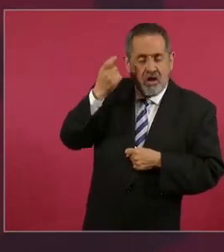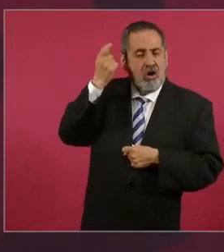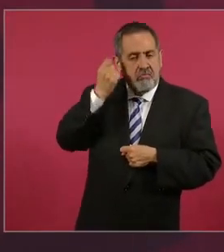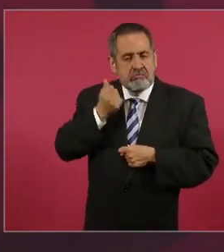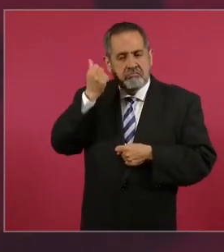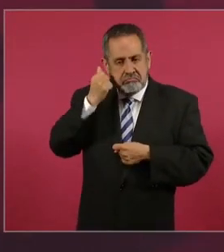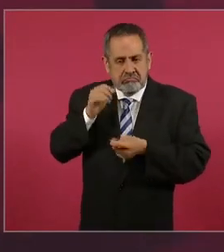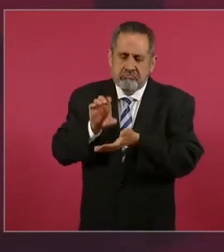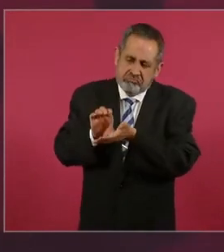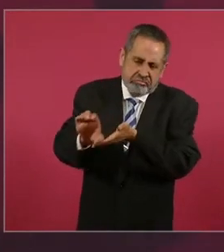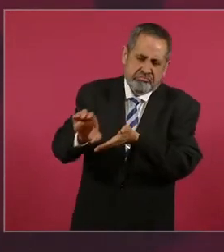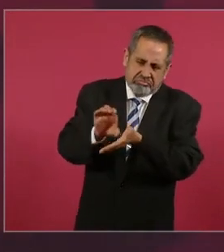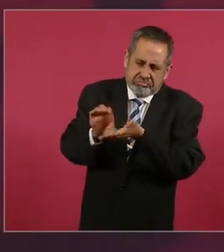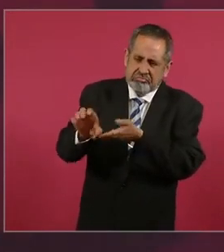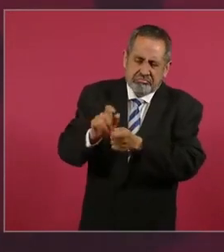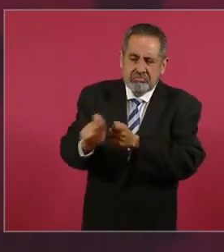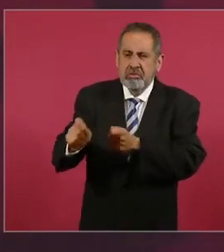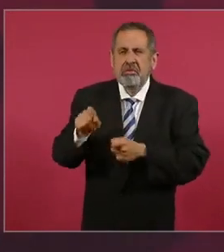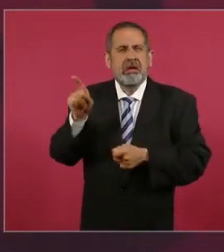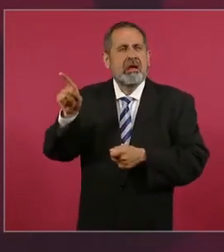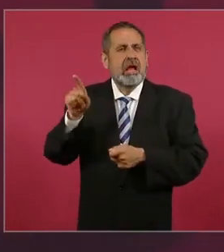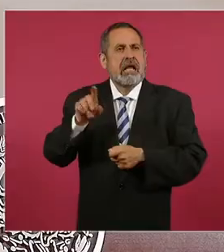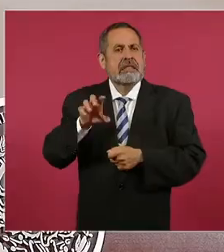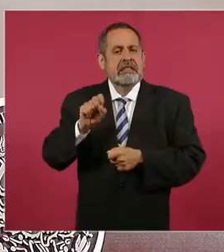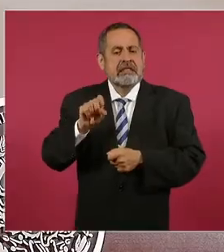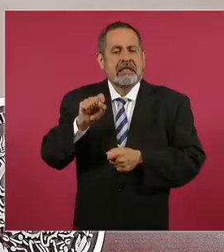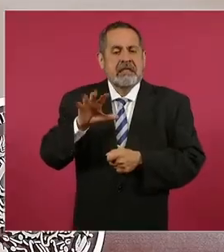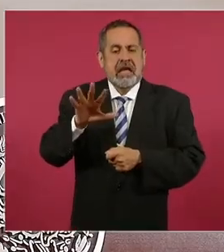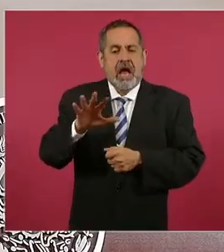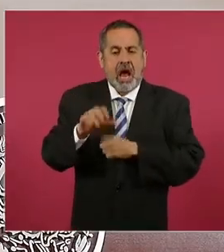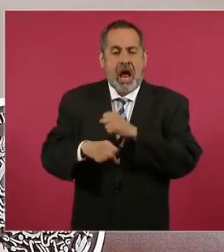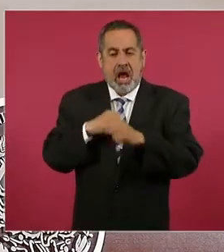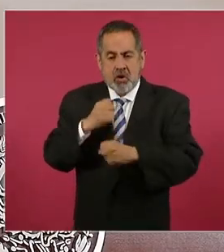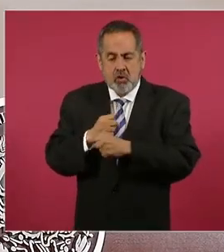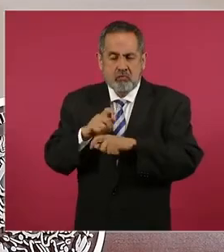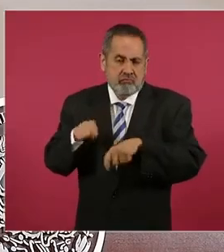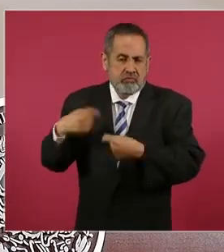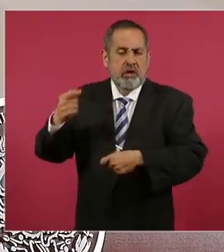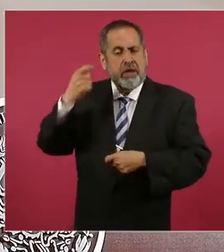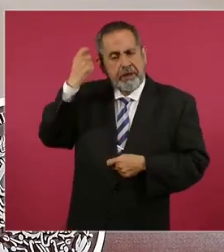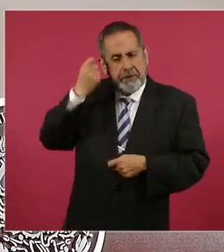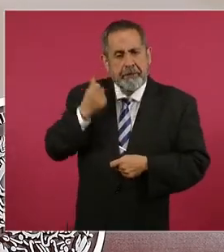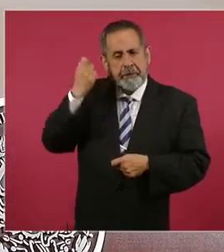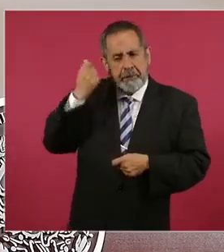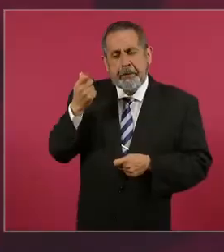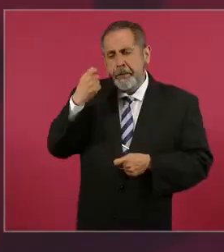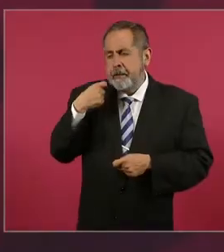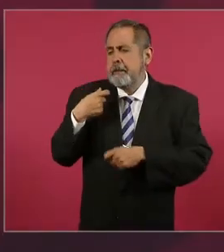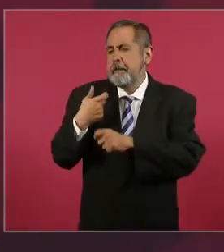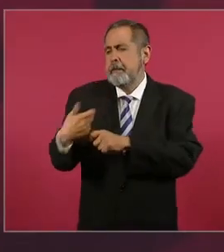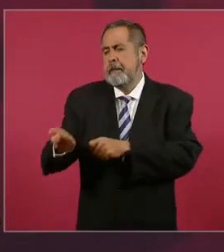ya al llegar a los 65 años se tiene una pensión y no